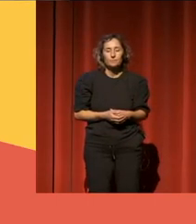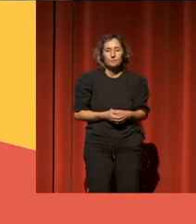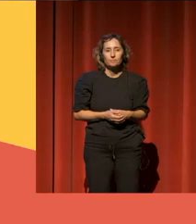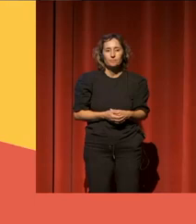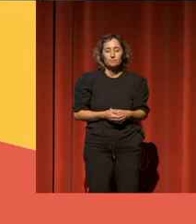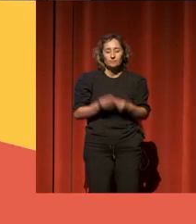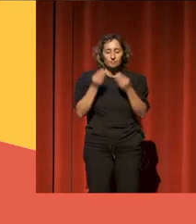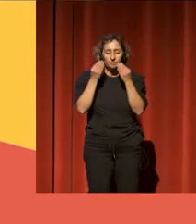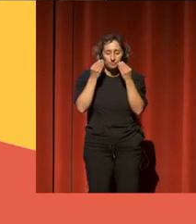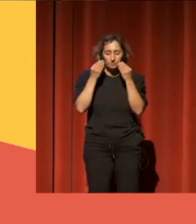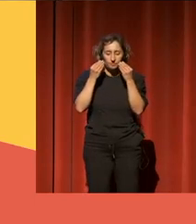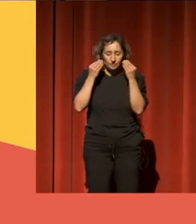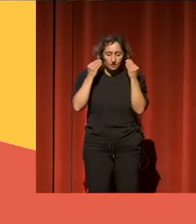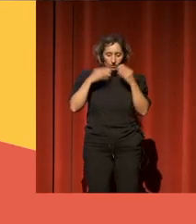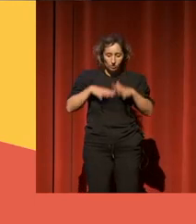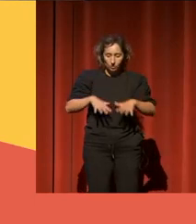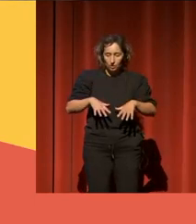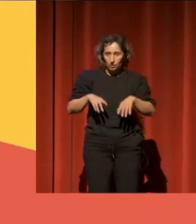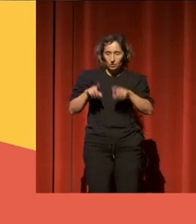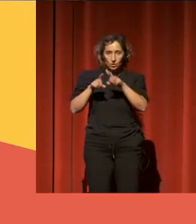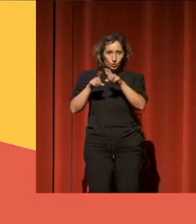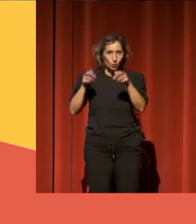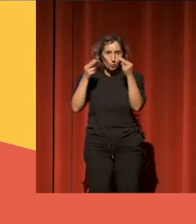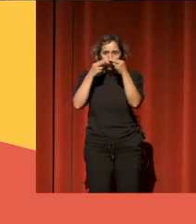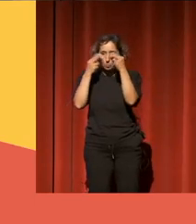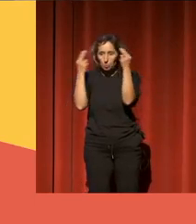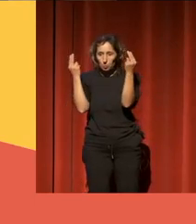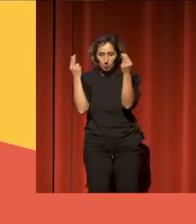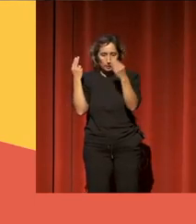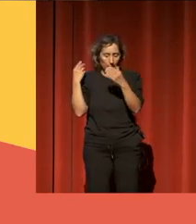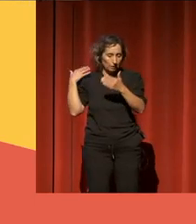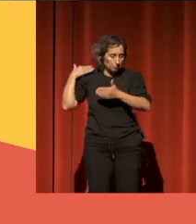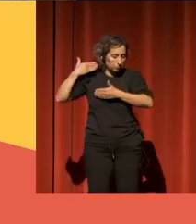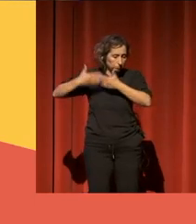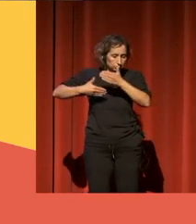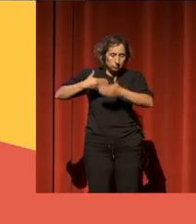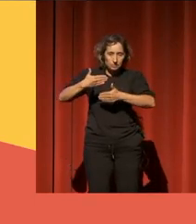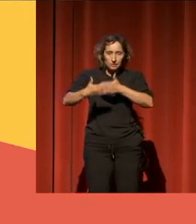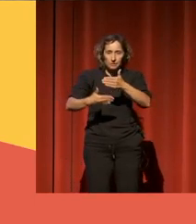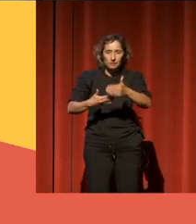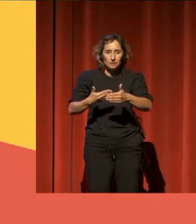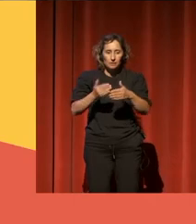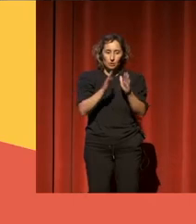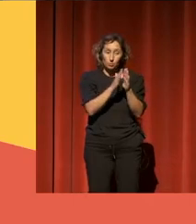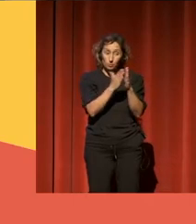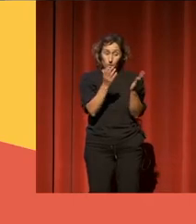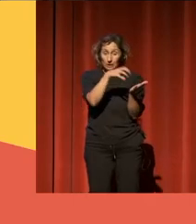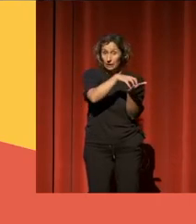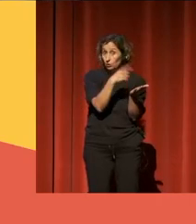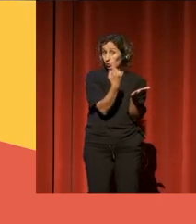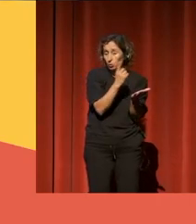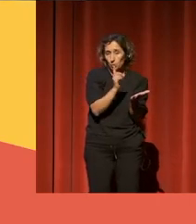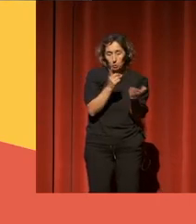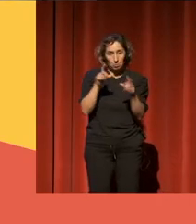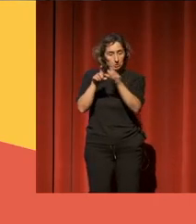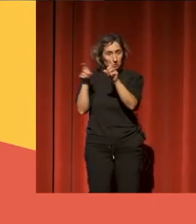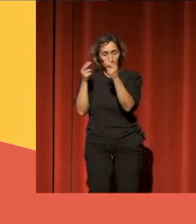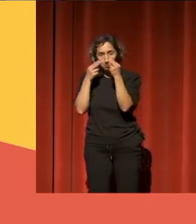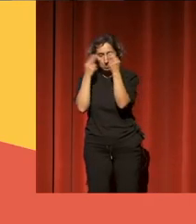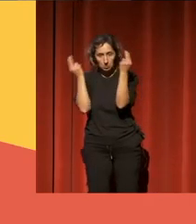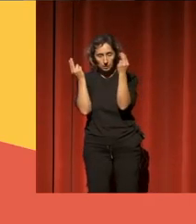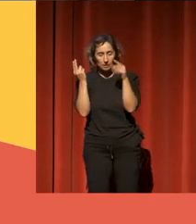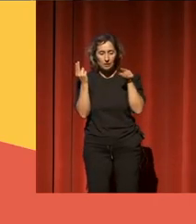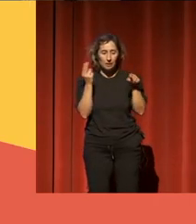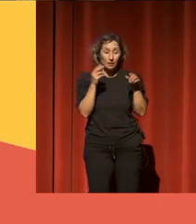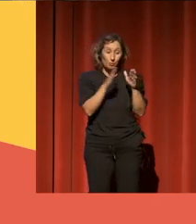histórica de la institucionalidad pública en España no solo la biblioteca sino en general eh las bibliotecas promueven algunas